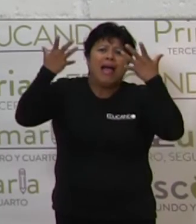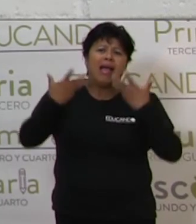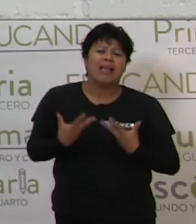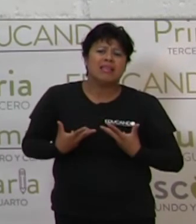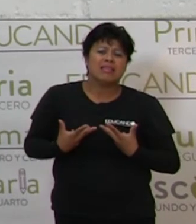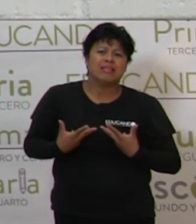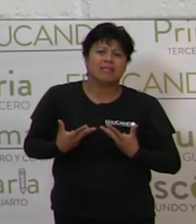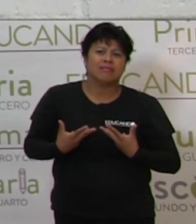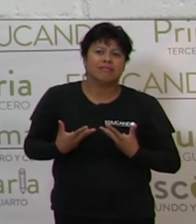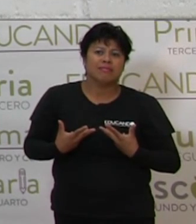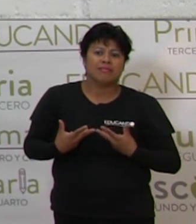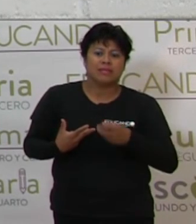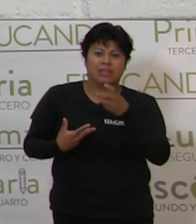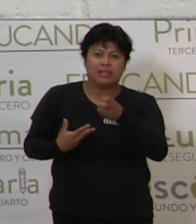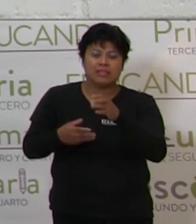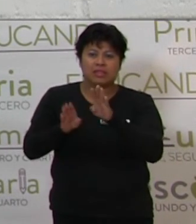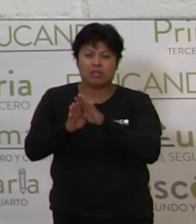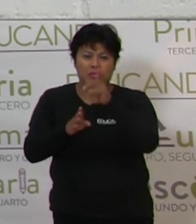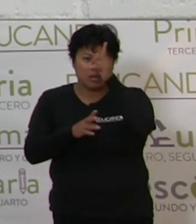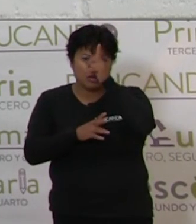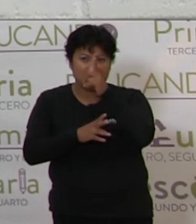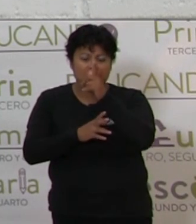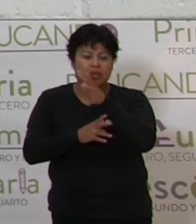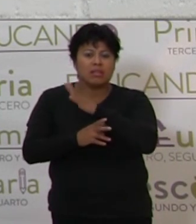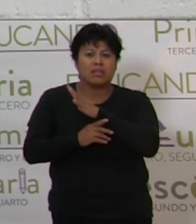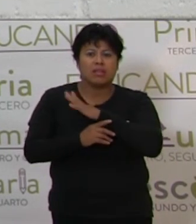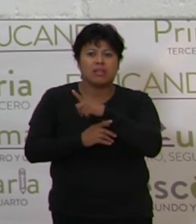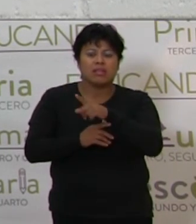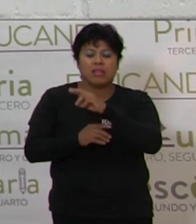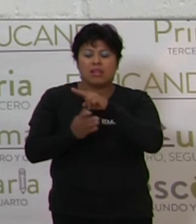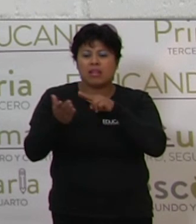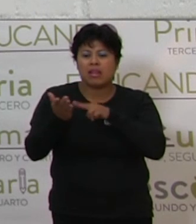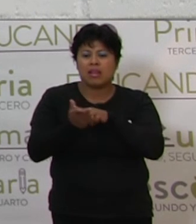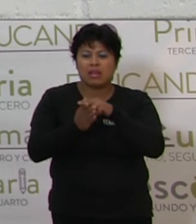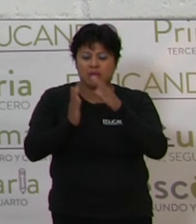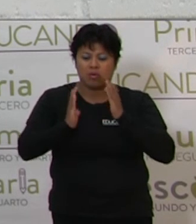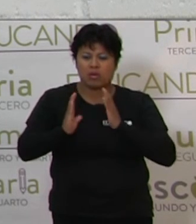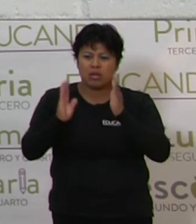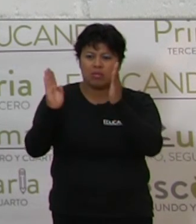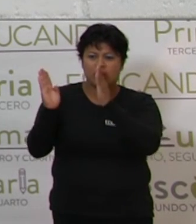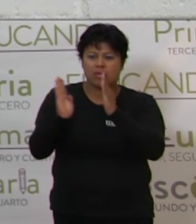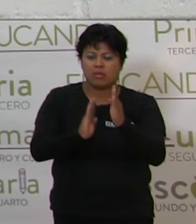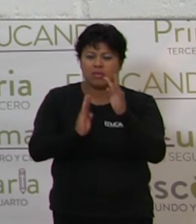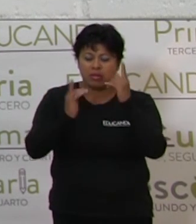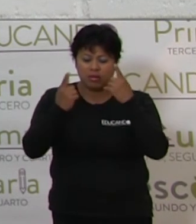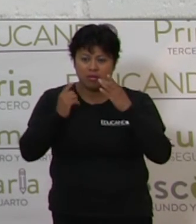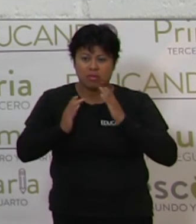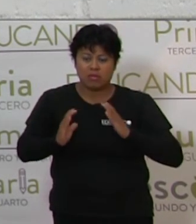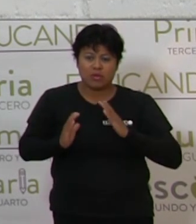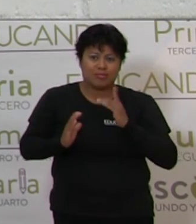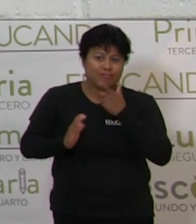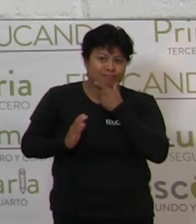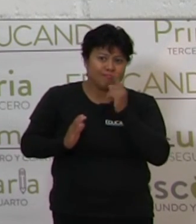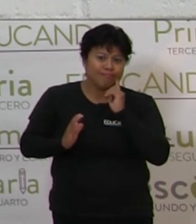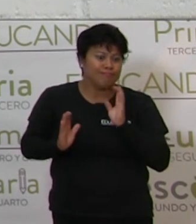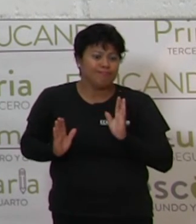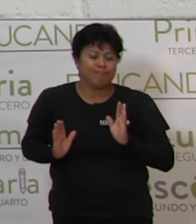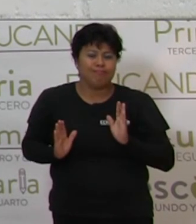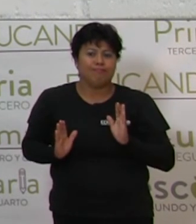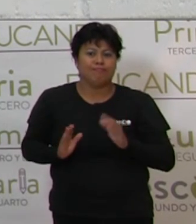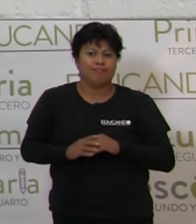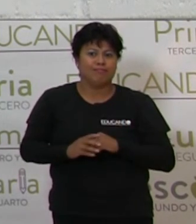¡Ay! Entre él y la luna se interponía la negra silueta de la extraña cabeza